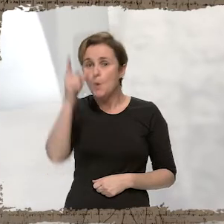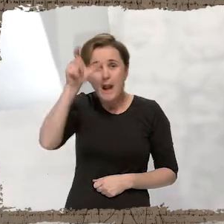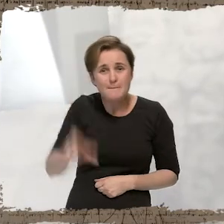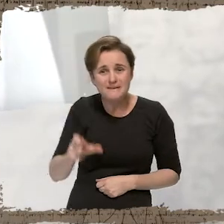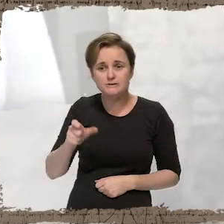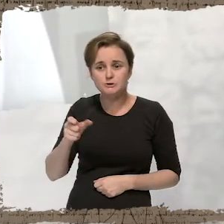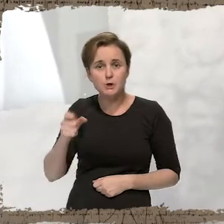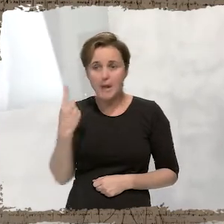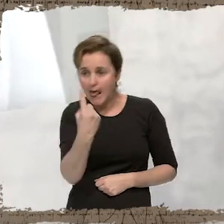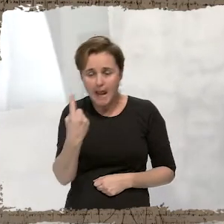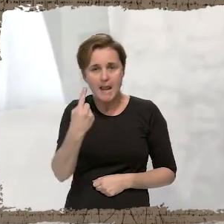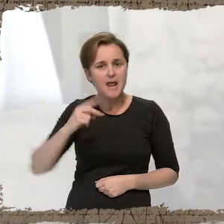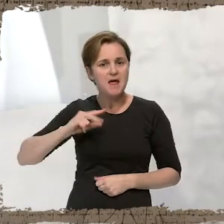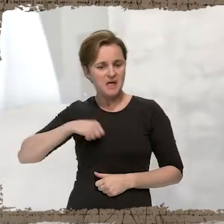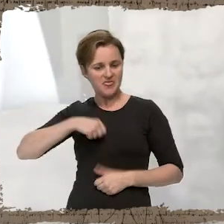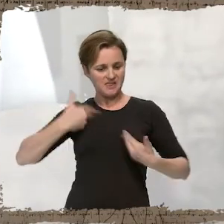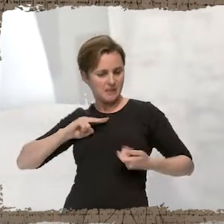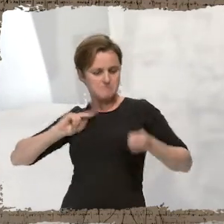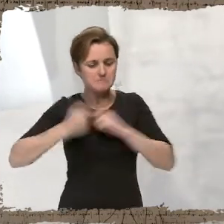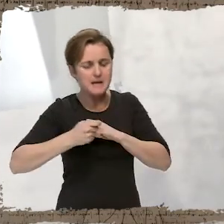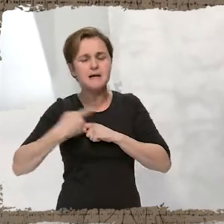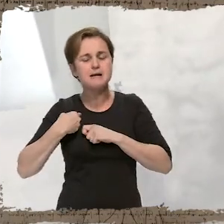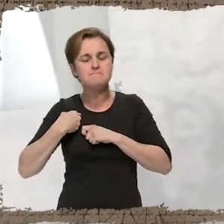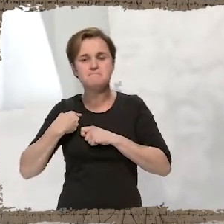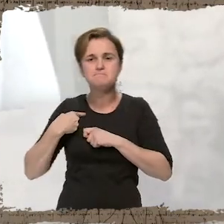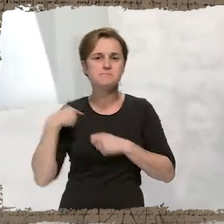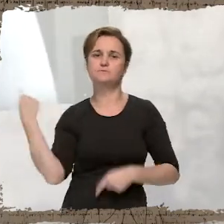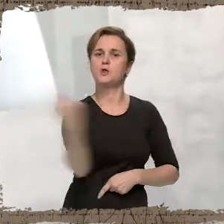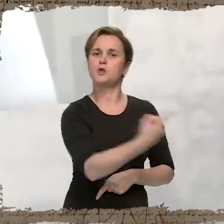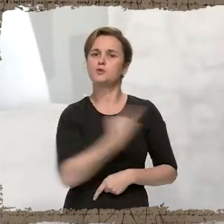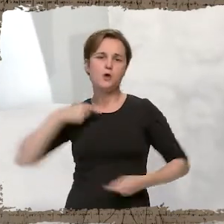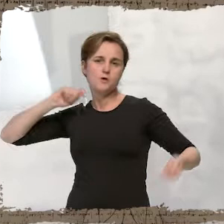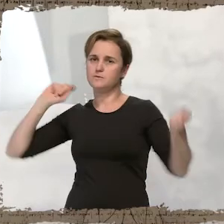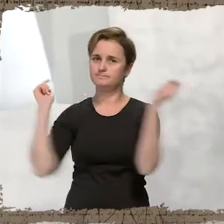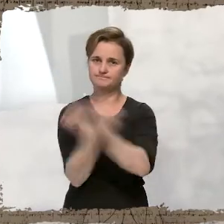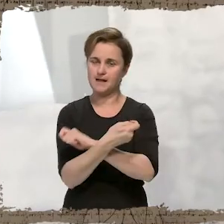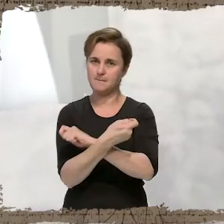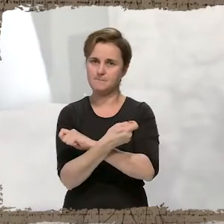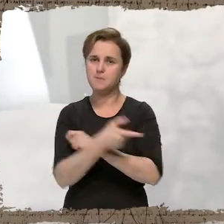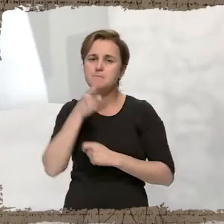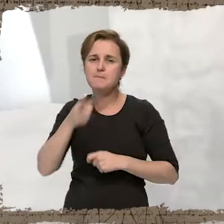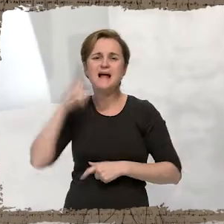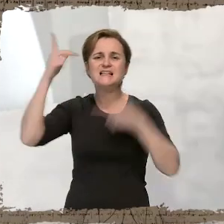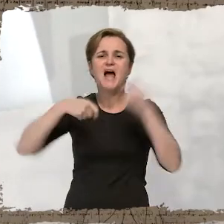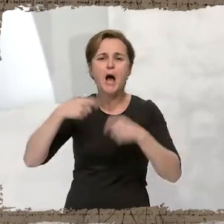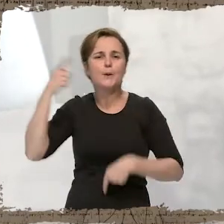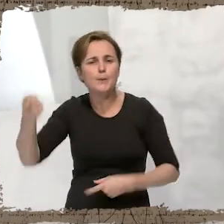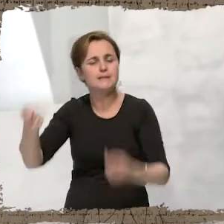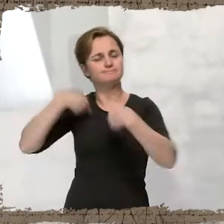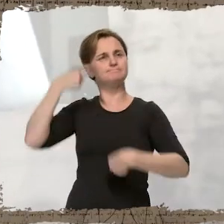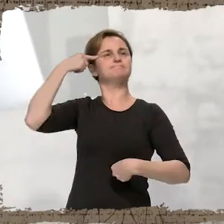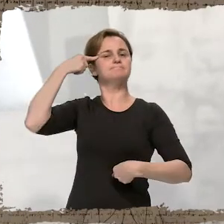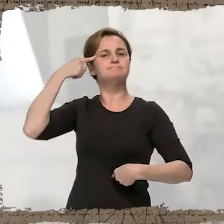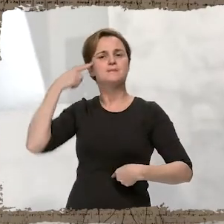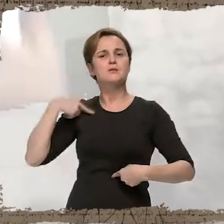persona de nuestra sociedad tiene la identidad cambiada también la tiene cambiada la sociedad toda me parece que esa es la gran enseñanza